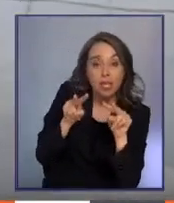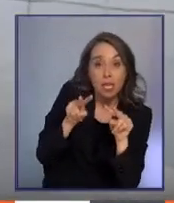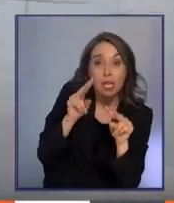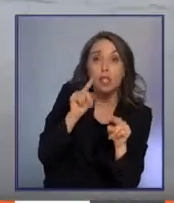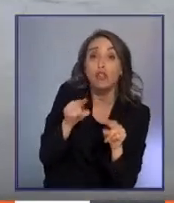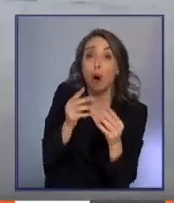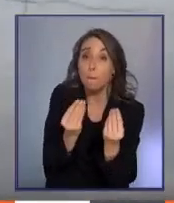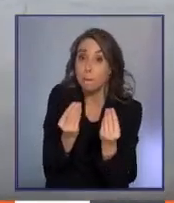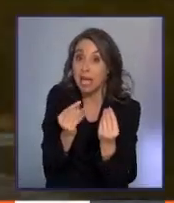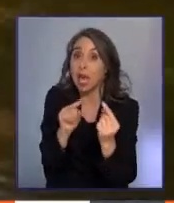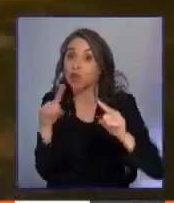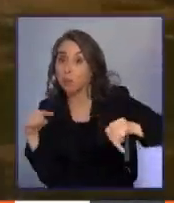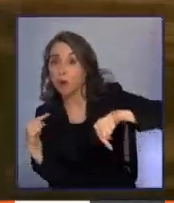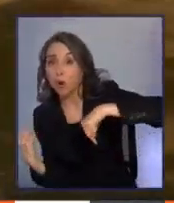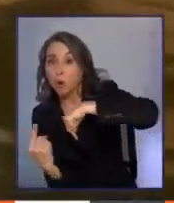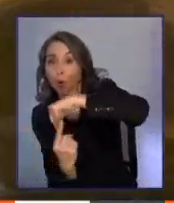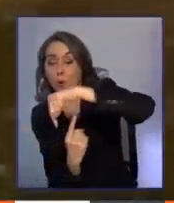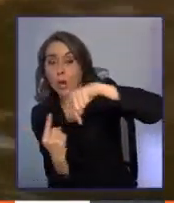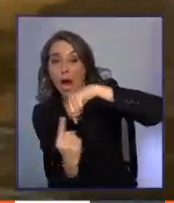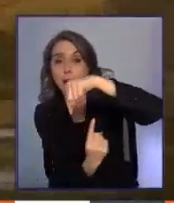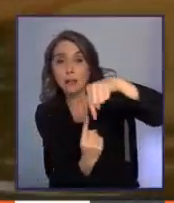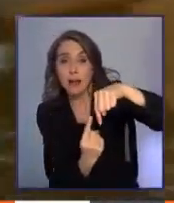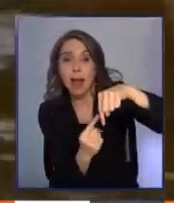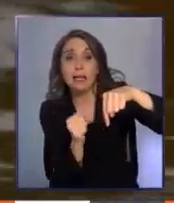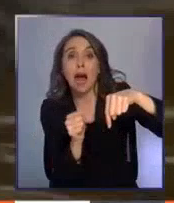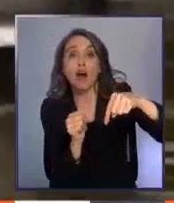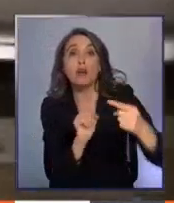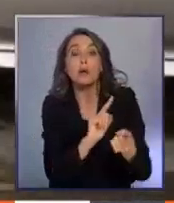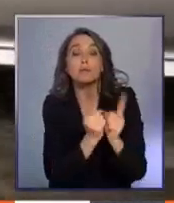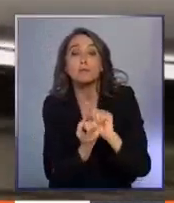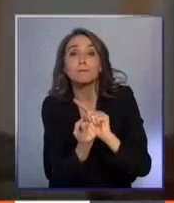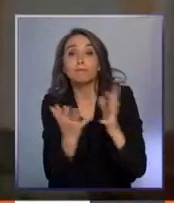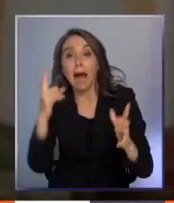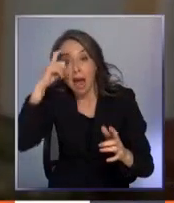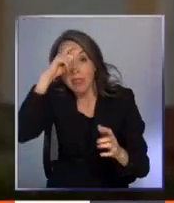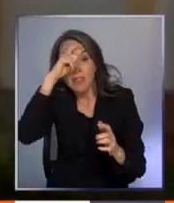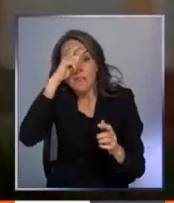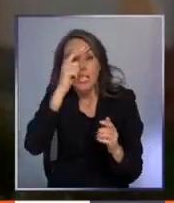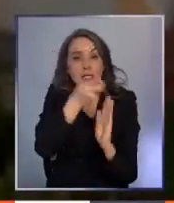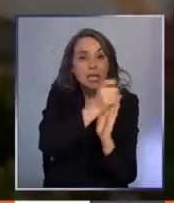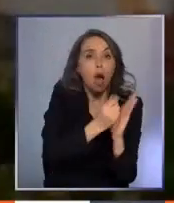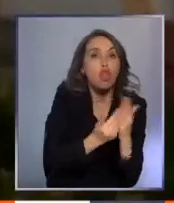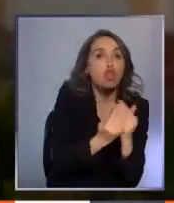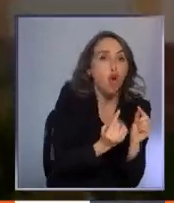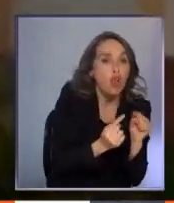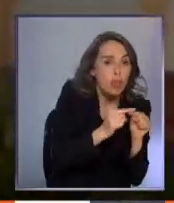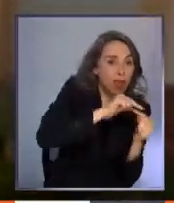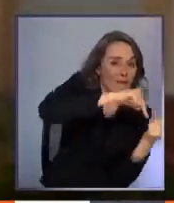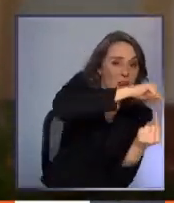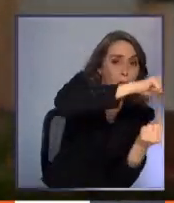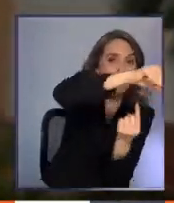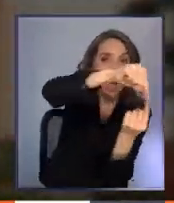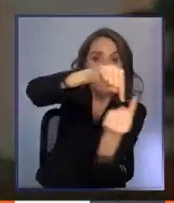este temido huracán, cuya trayectoria se ha vuelto cada vez más difícil de estimar.